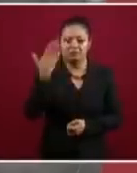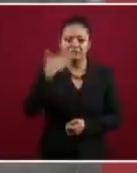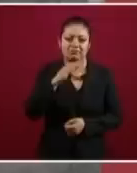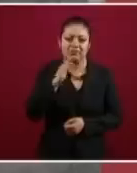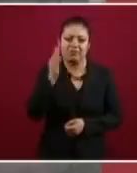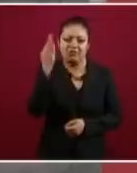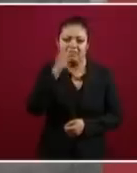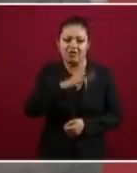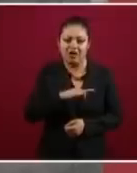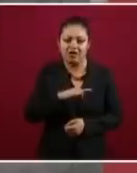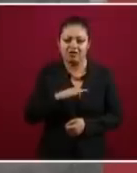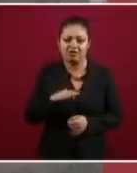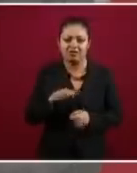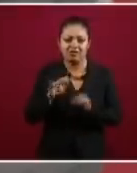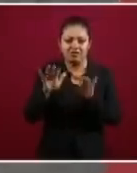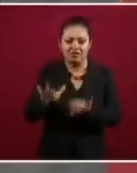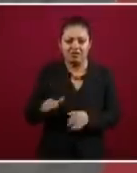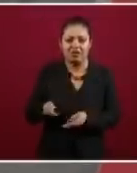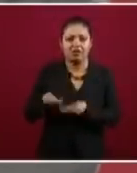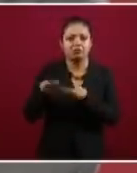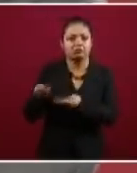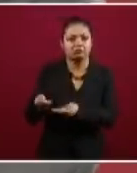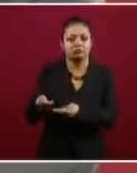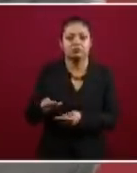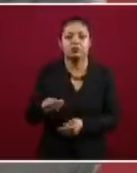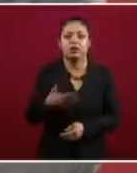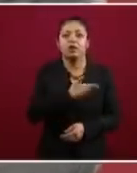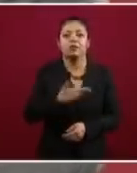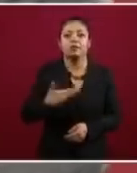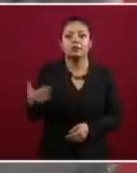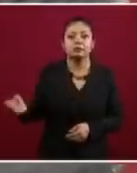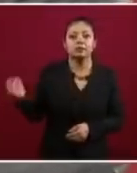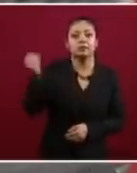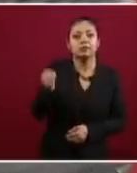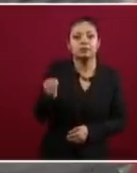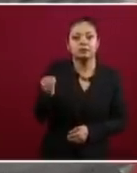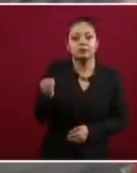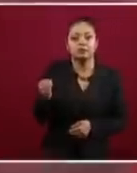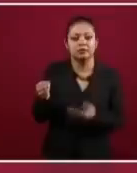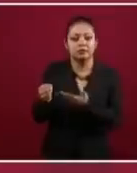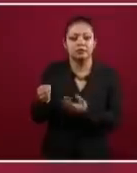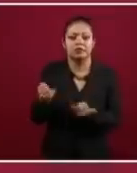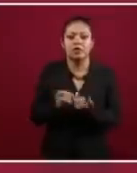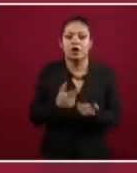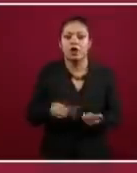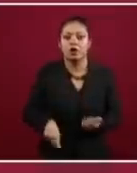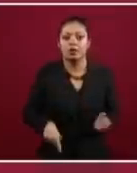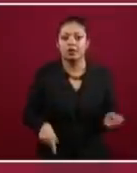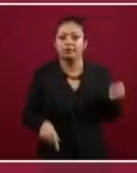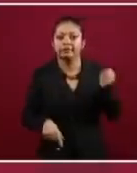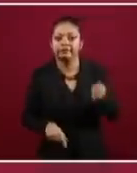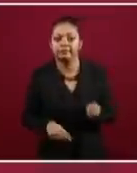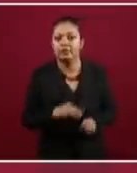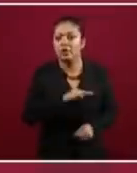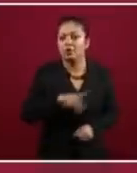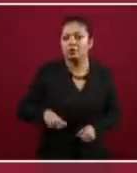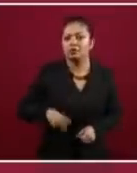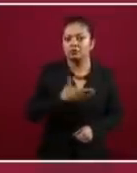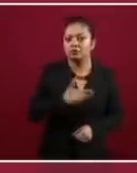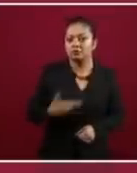actas y que imponían presidentes de la República y gobernadores y presidentes